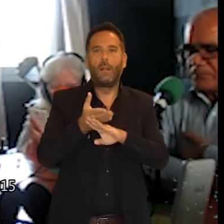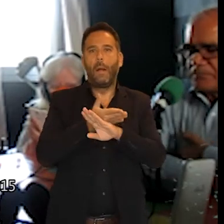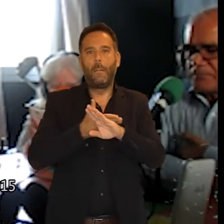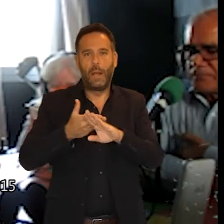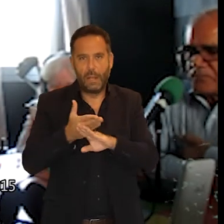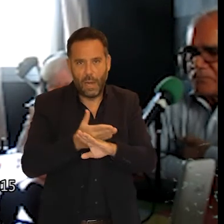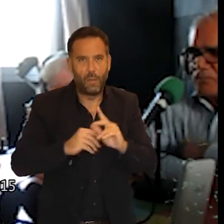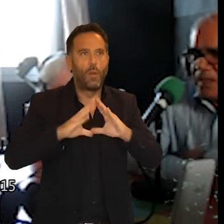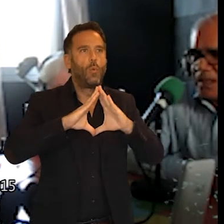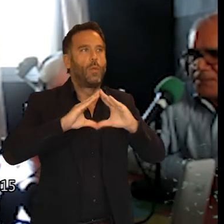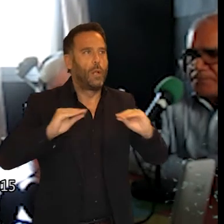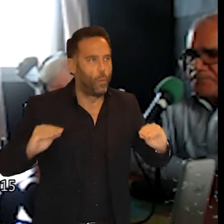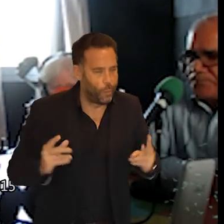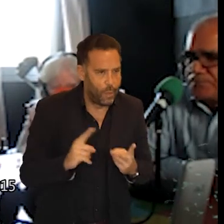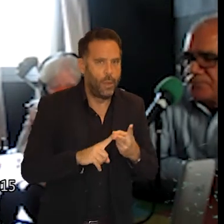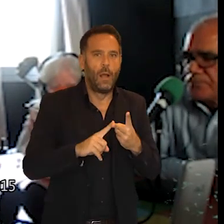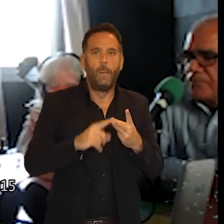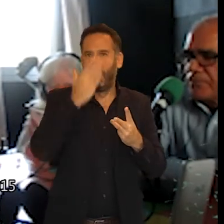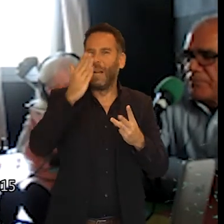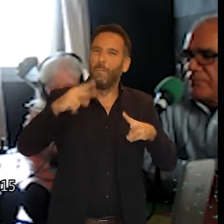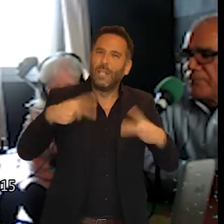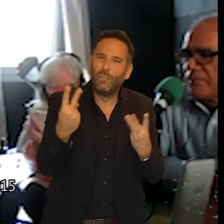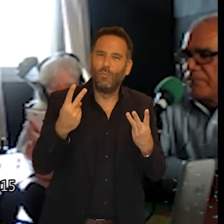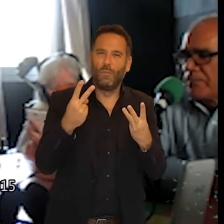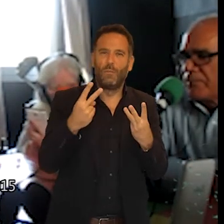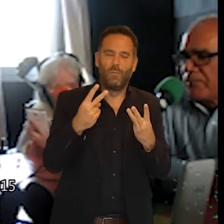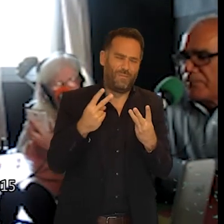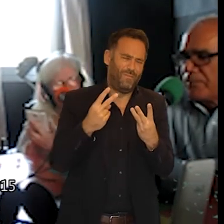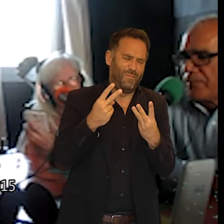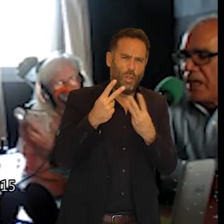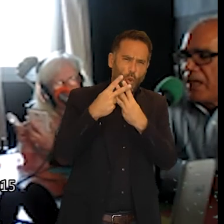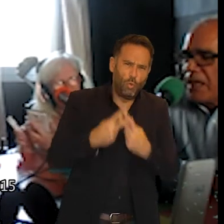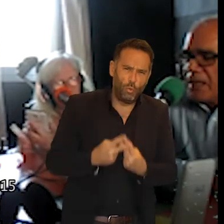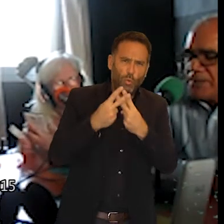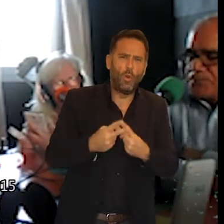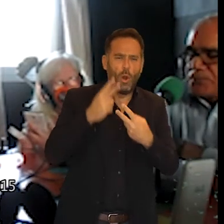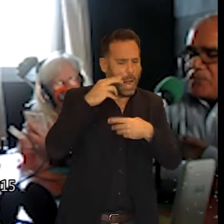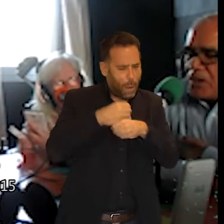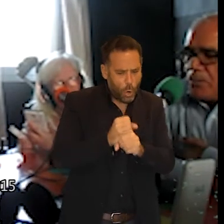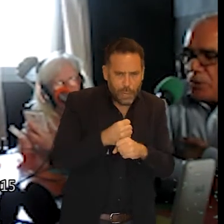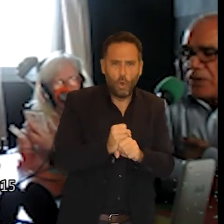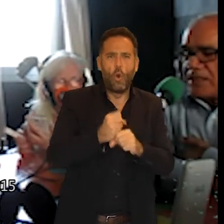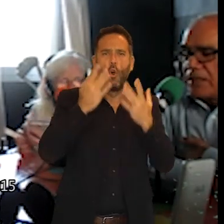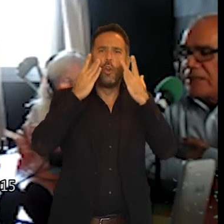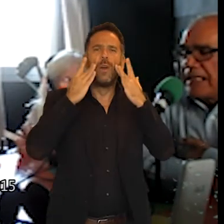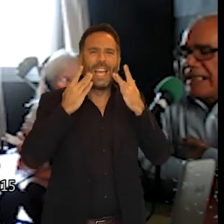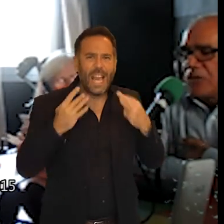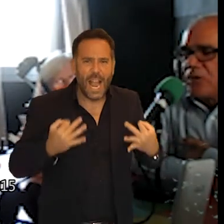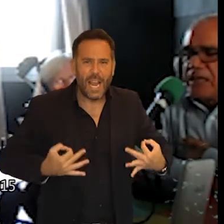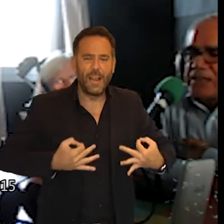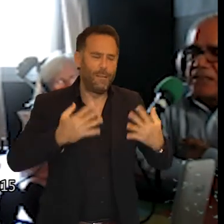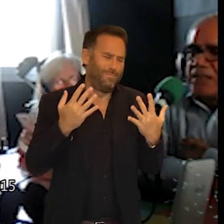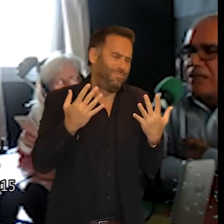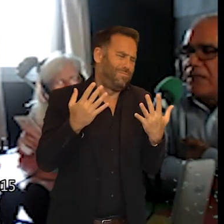nivel autonómico, todos los controles que tenemos que pasar de laboratorio, de higiene, entonces uh-huh. es un